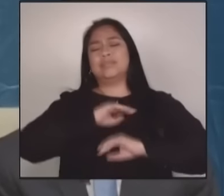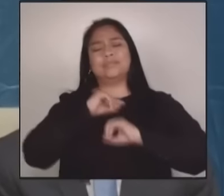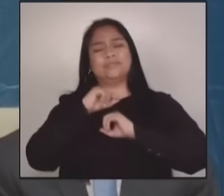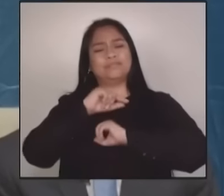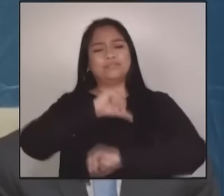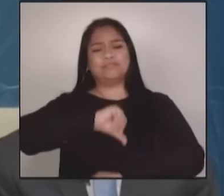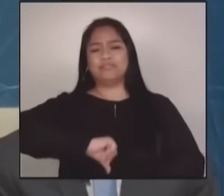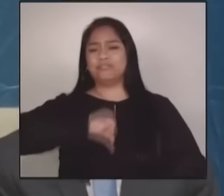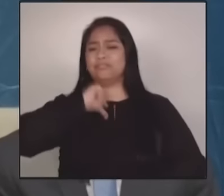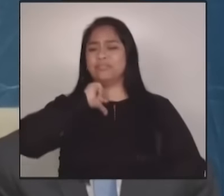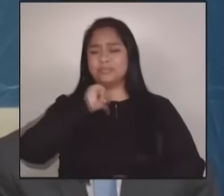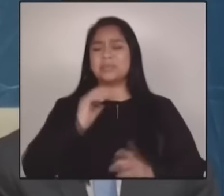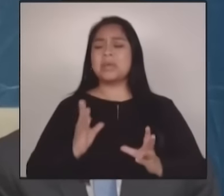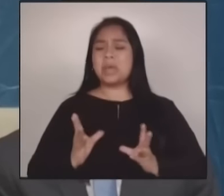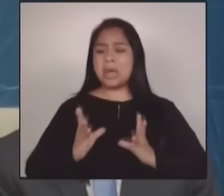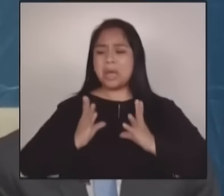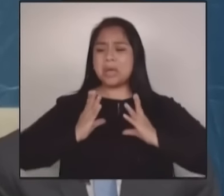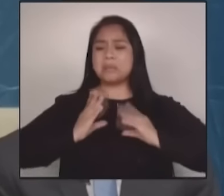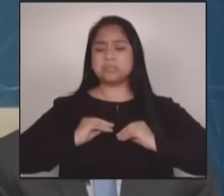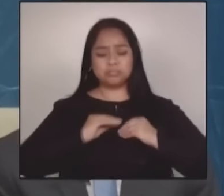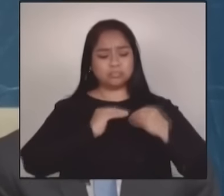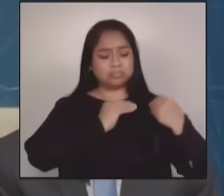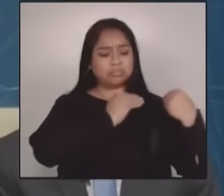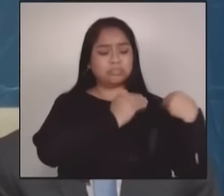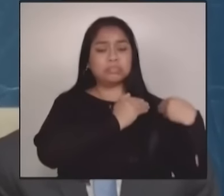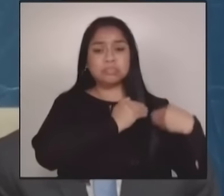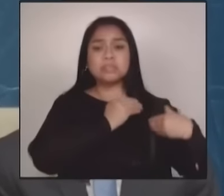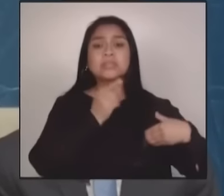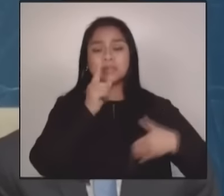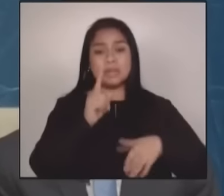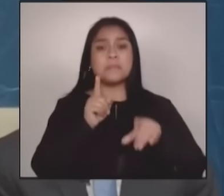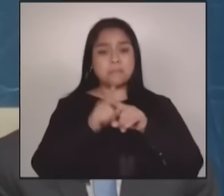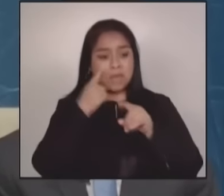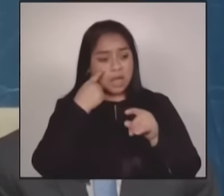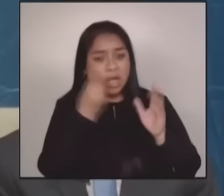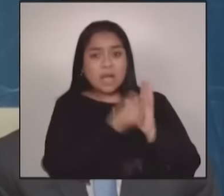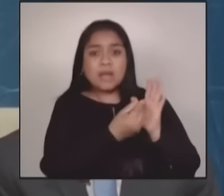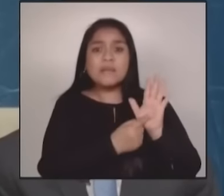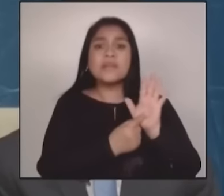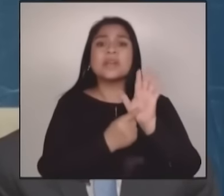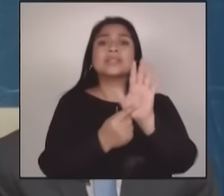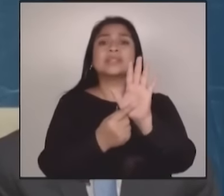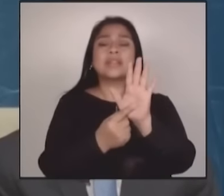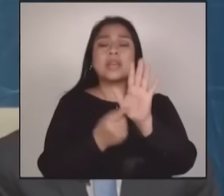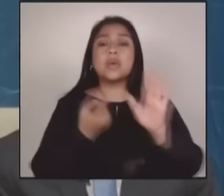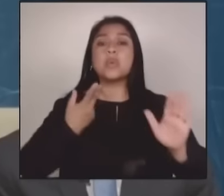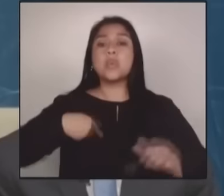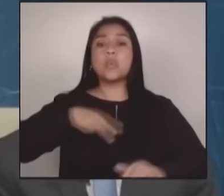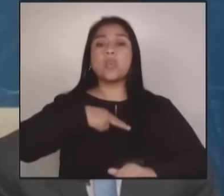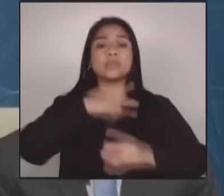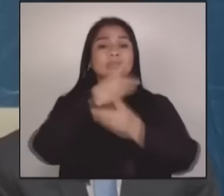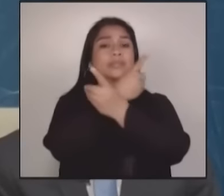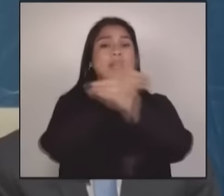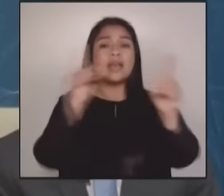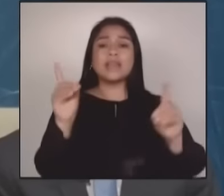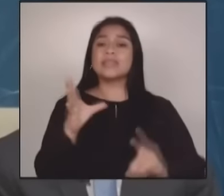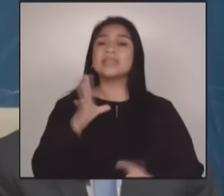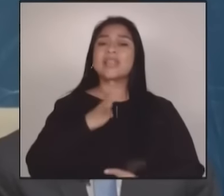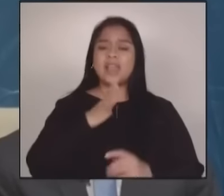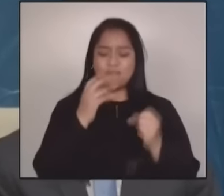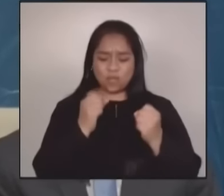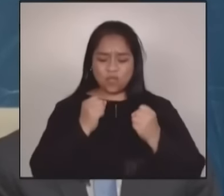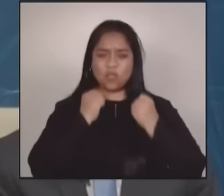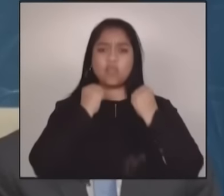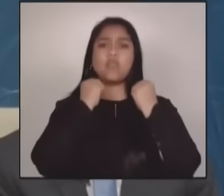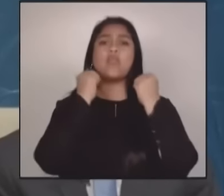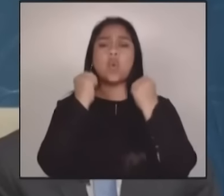honor asumir esta alta responsabilidad, evidenciando que nuestra democracia tiene la